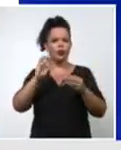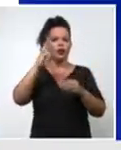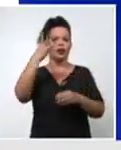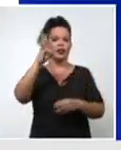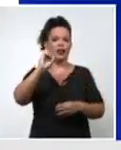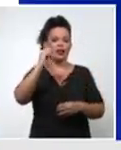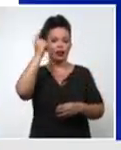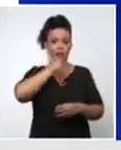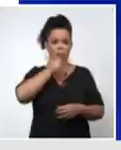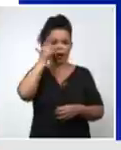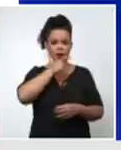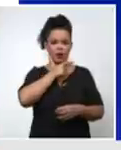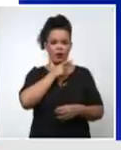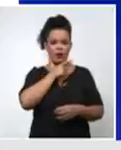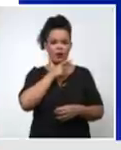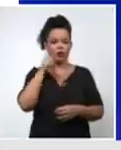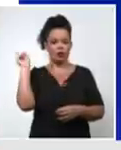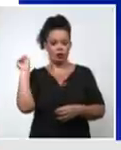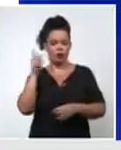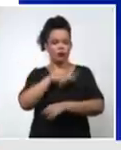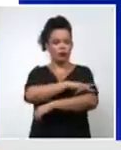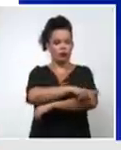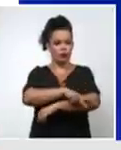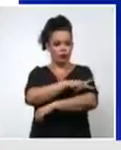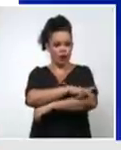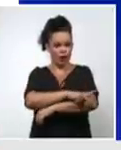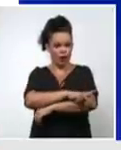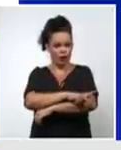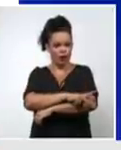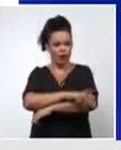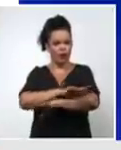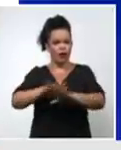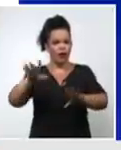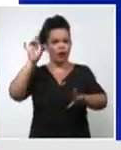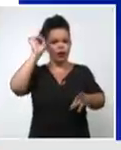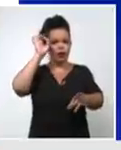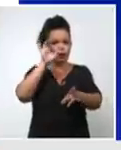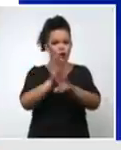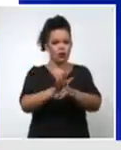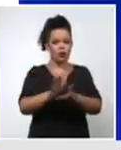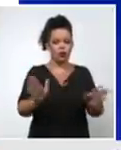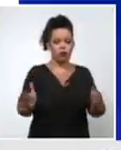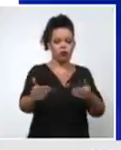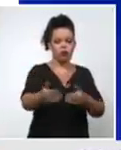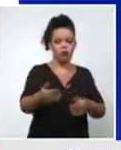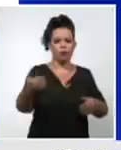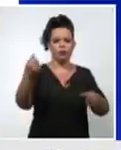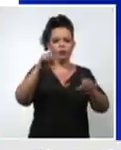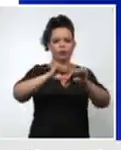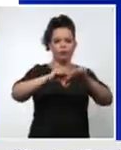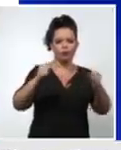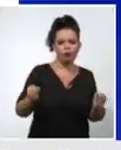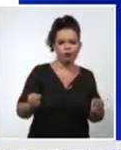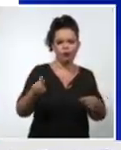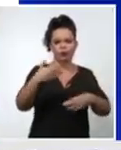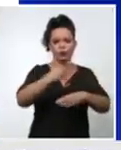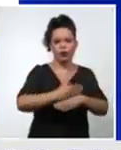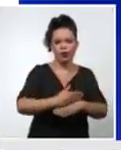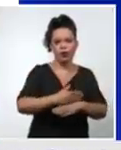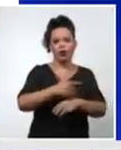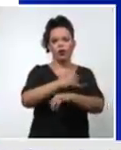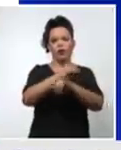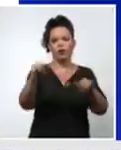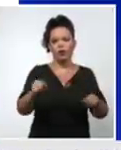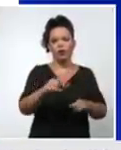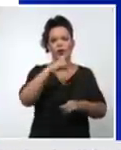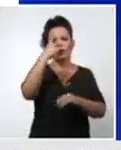país que se encontraba en pleno confinamiento comunicó 1.309 y por lo tanto con pleno confinamiento tenían